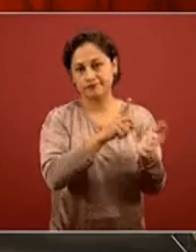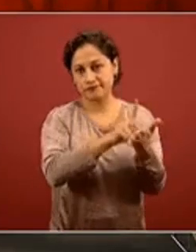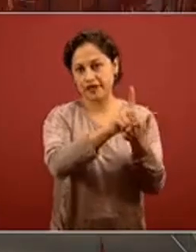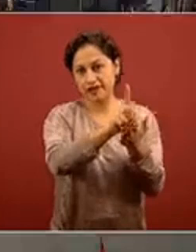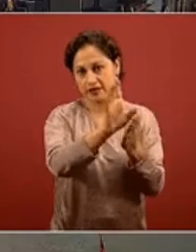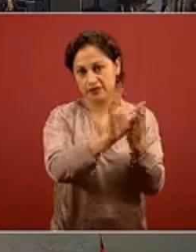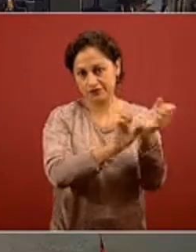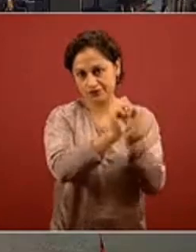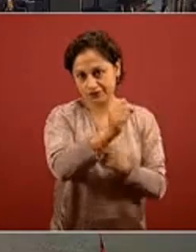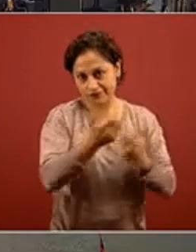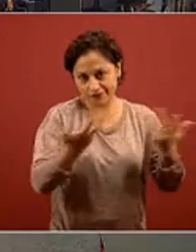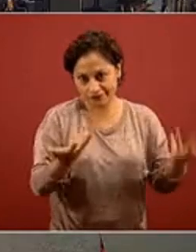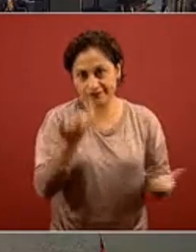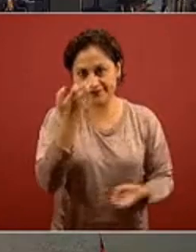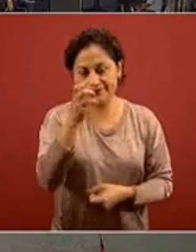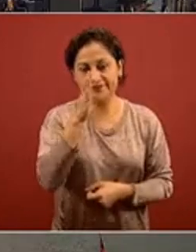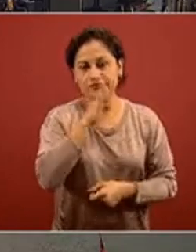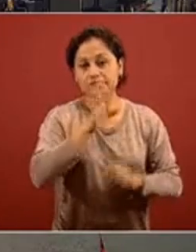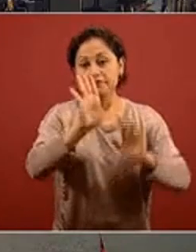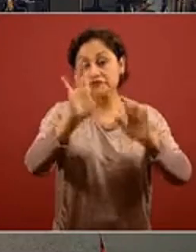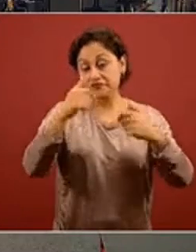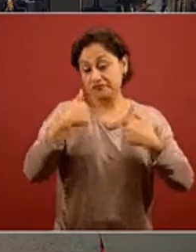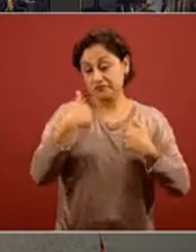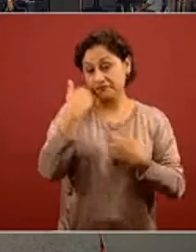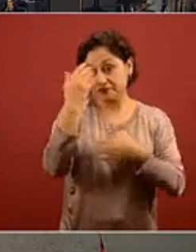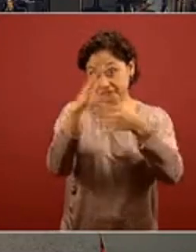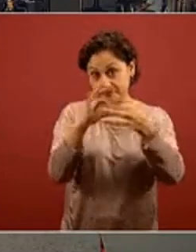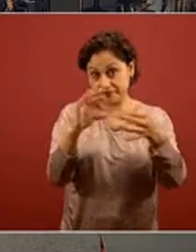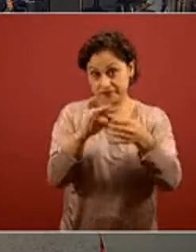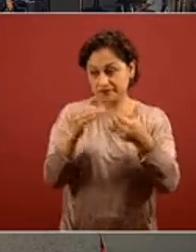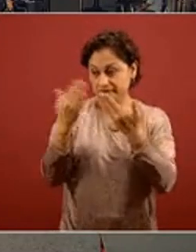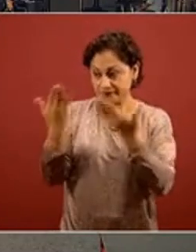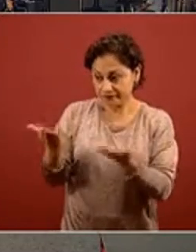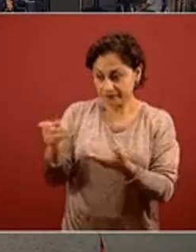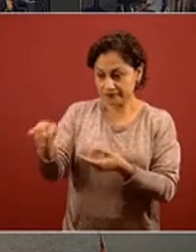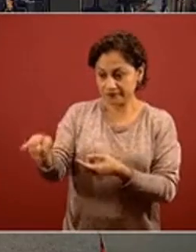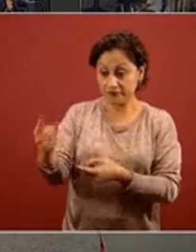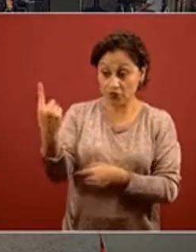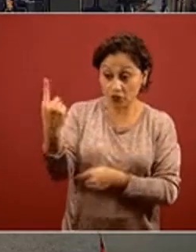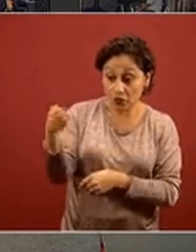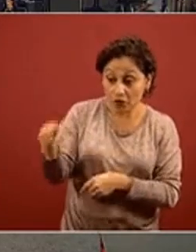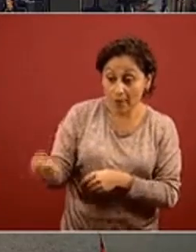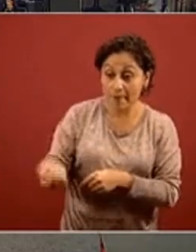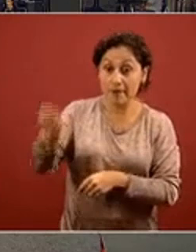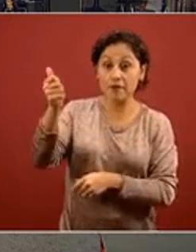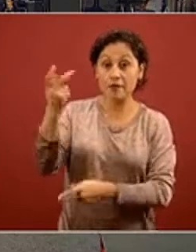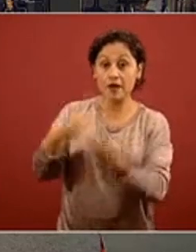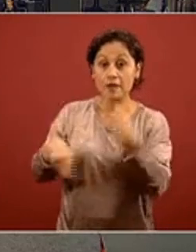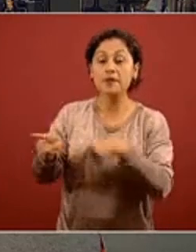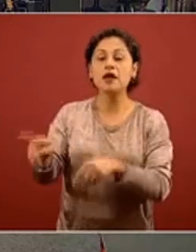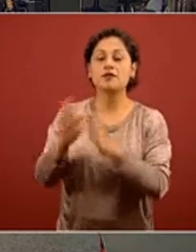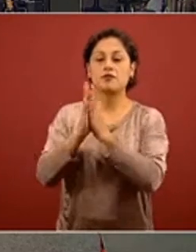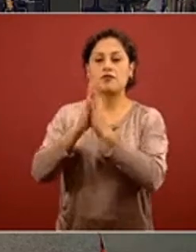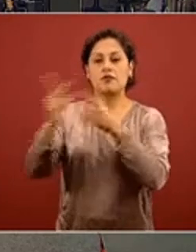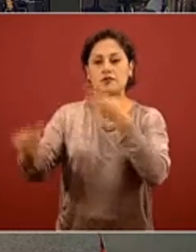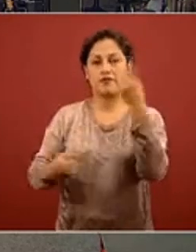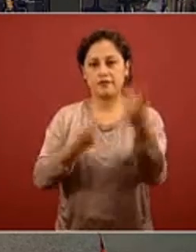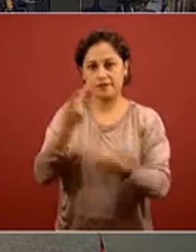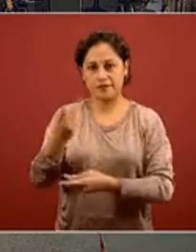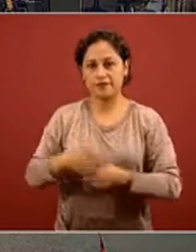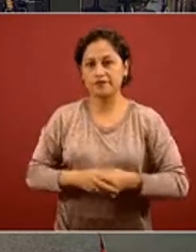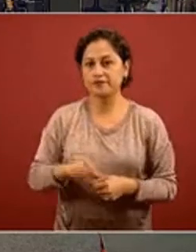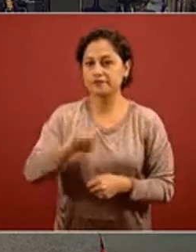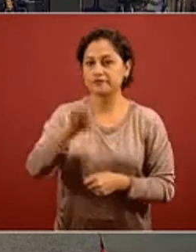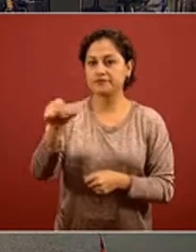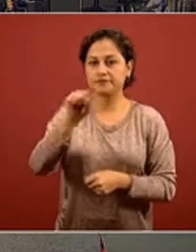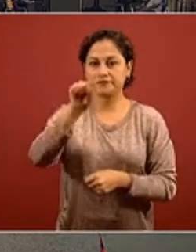Vamos a abrir a preguntas y respuestas, usted que es la primera vez que lo vemos por acá, y luego usted que ya no había venido. Y allá